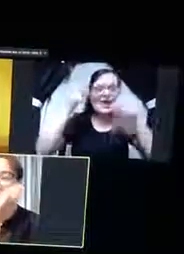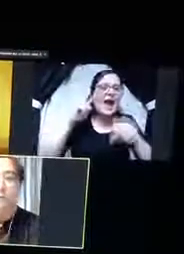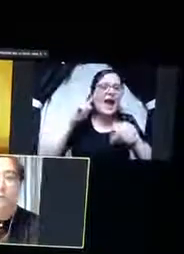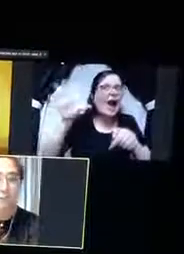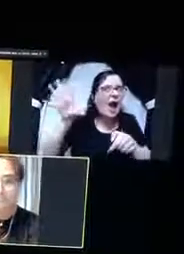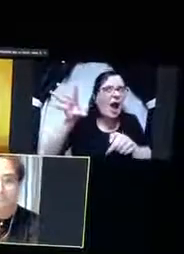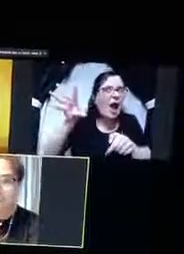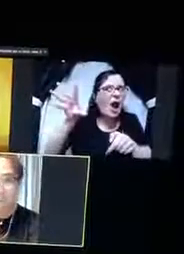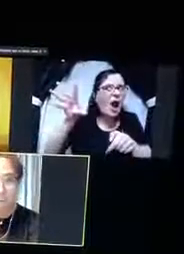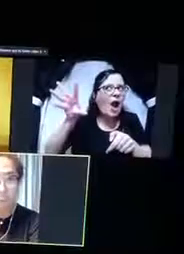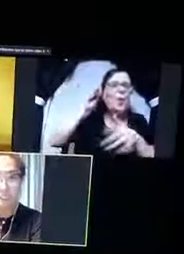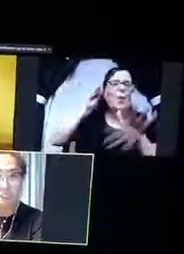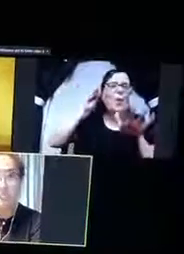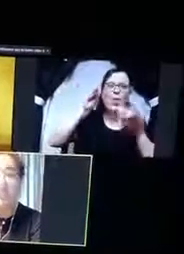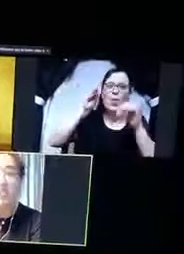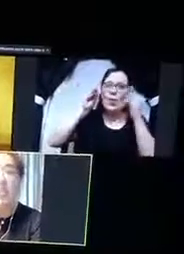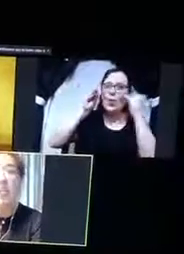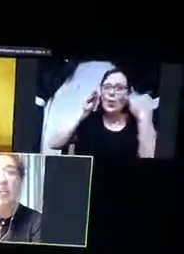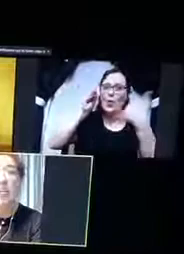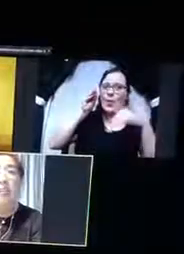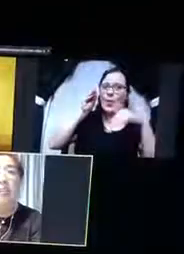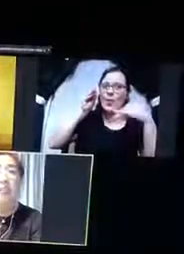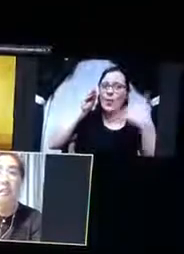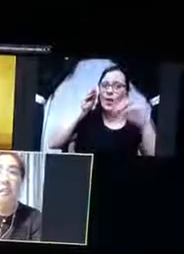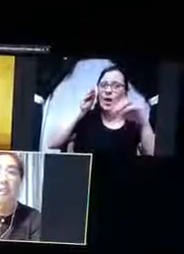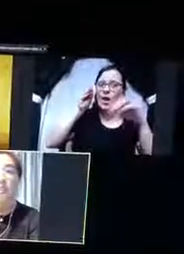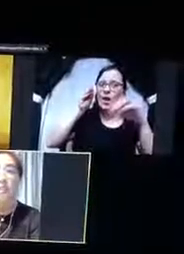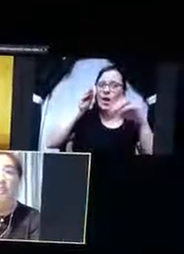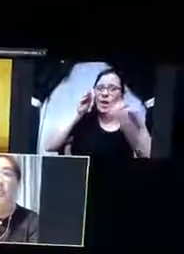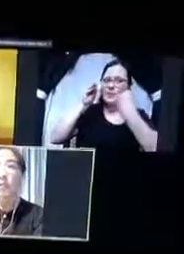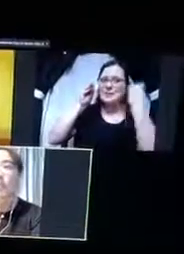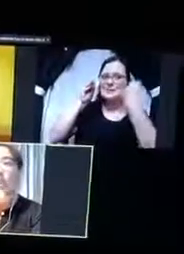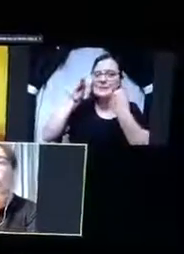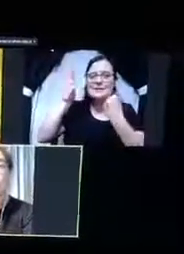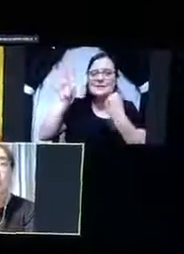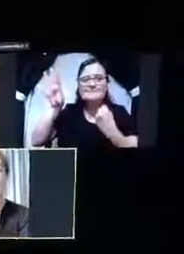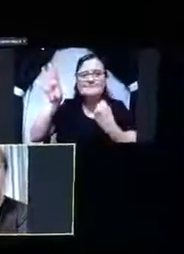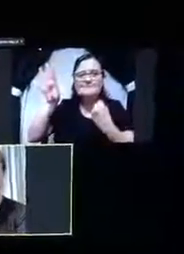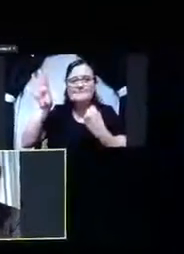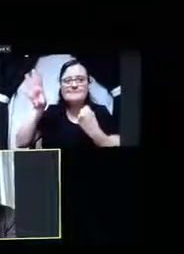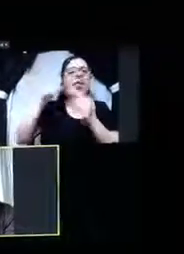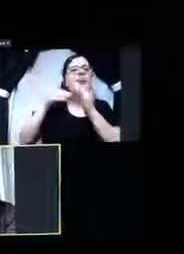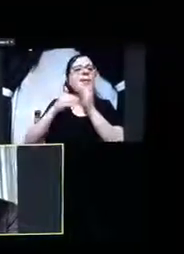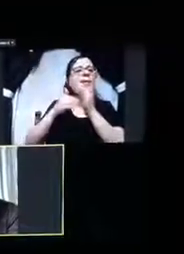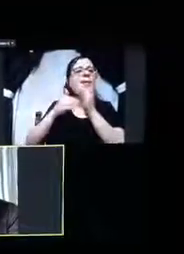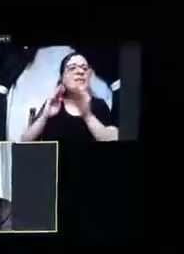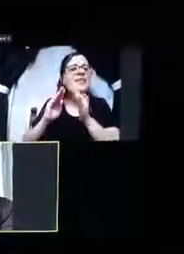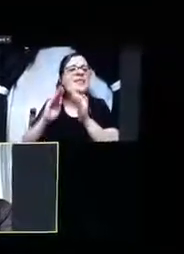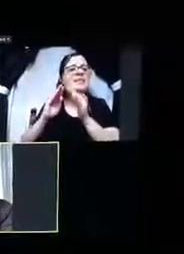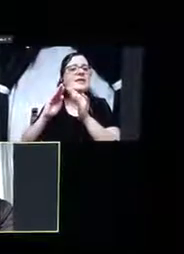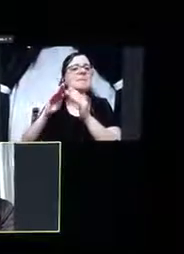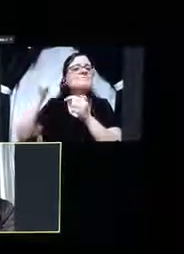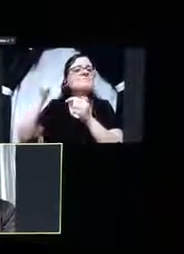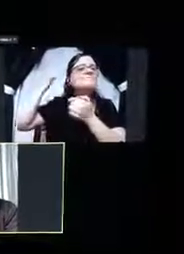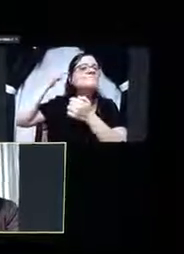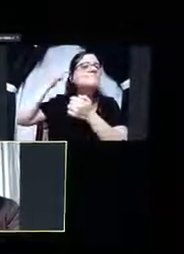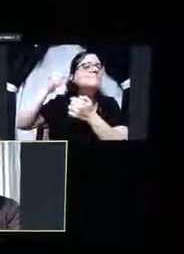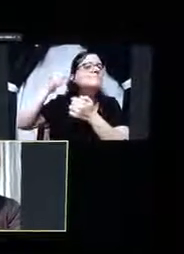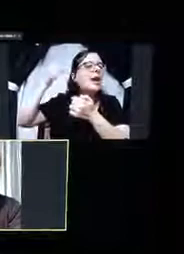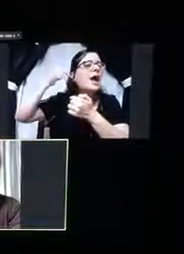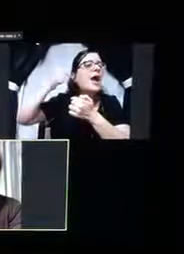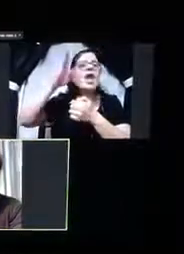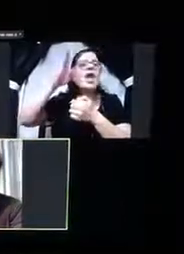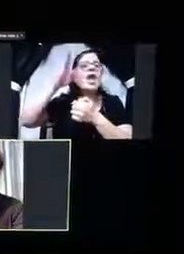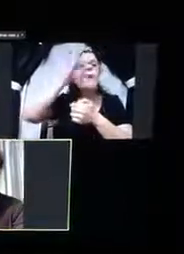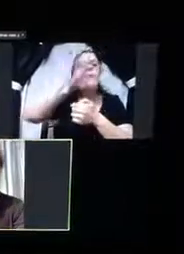todos sabemos que es un canal fundamental para muchas cosas, ¿no? Y también dependiendo de dónde fue la lesión que causó esta hipoacusia